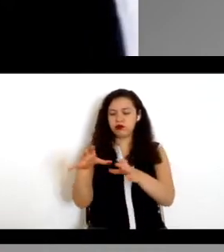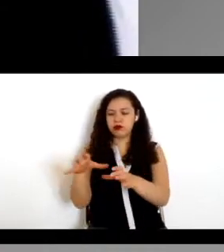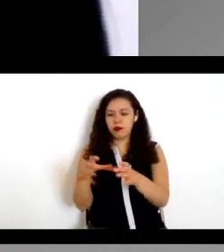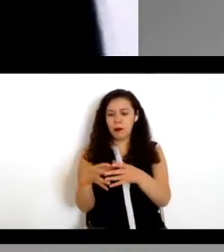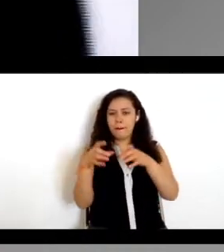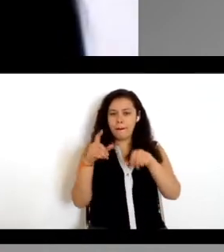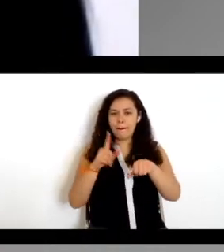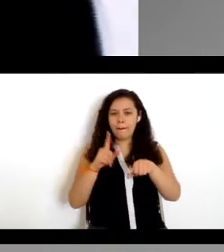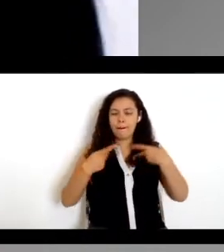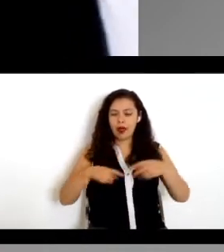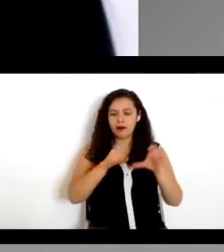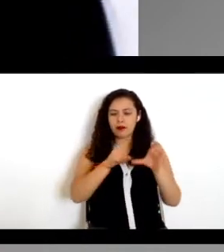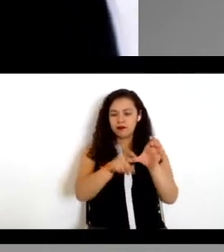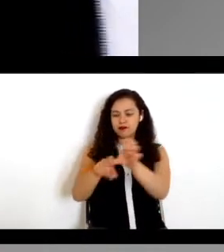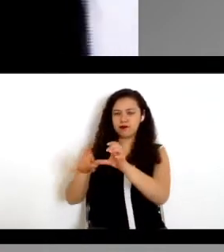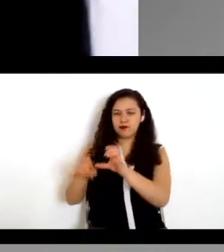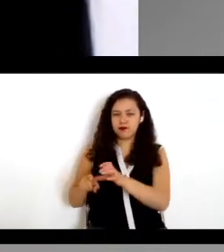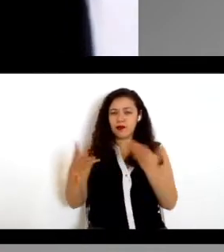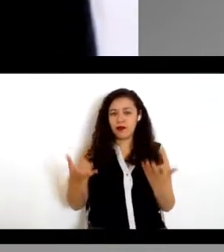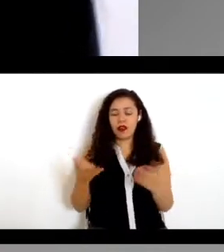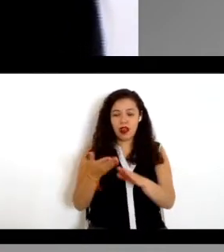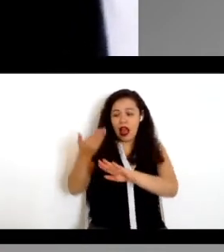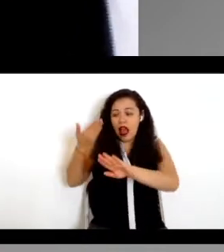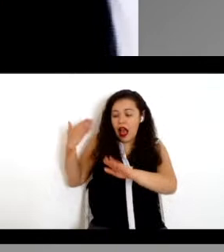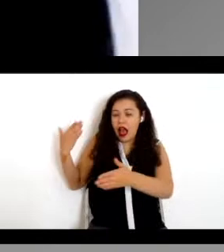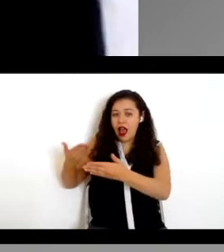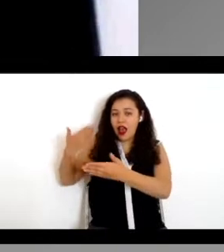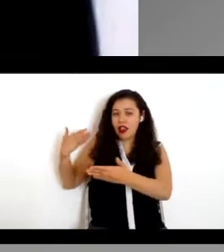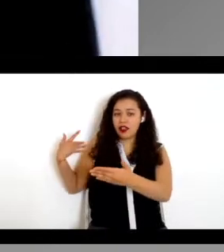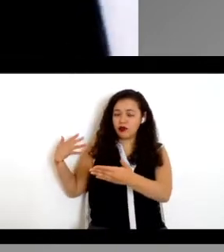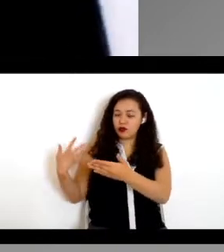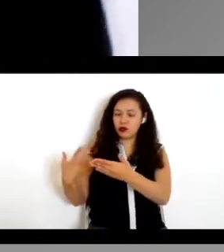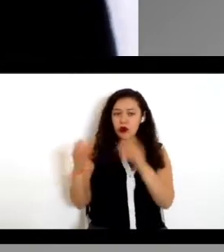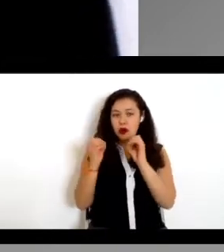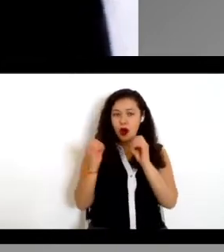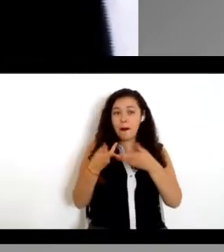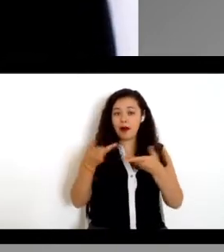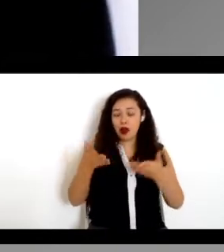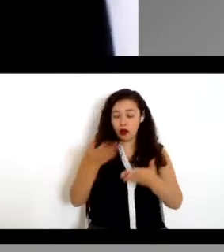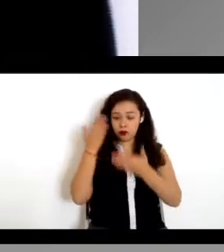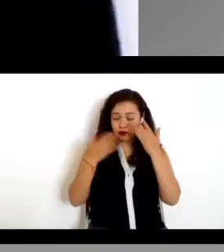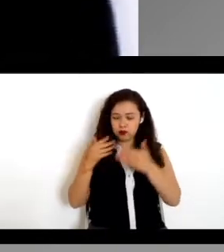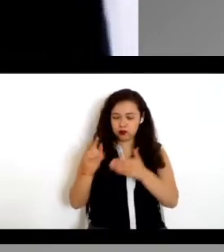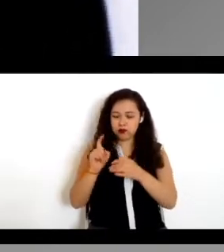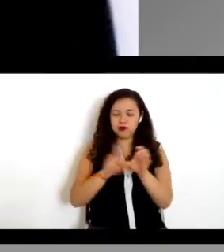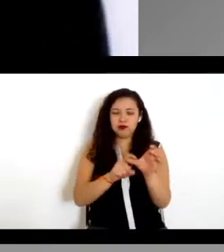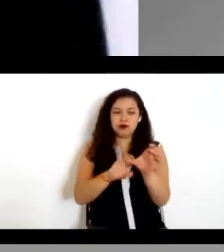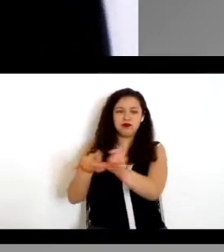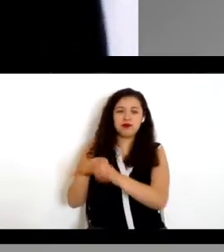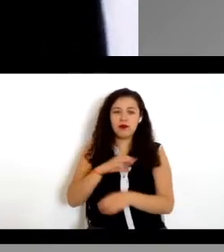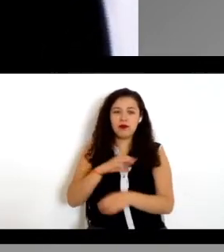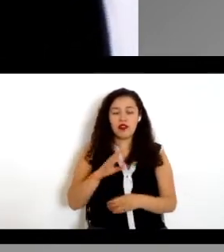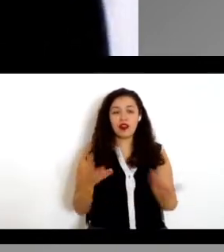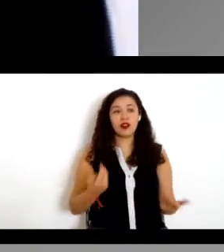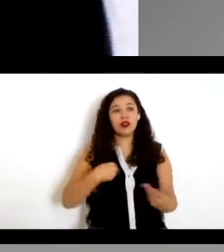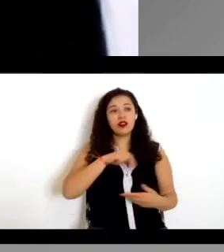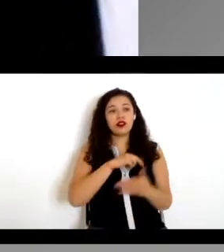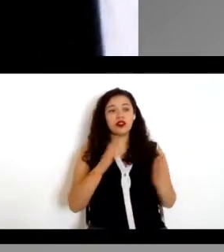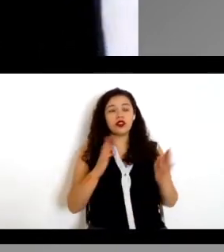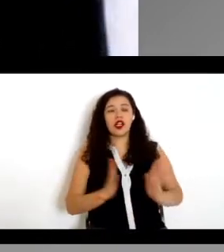lo ha tenido. Entonces, es muy importante la acción que podemos hacer en conjunto,